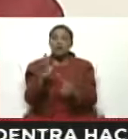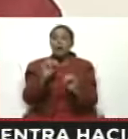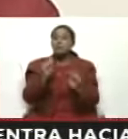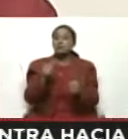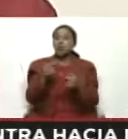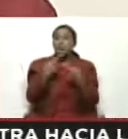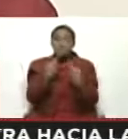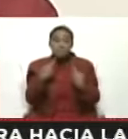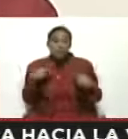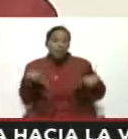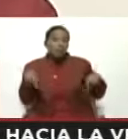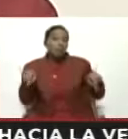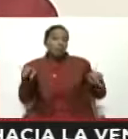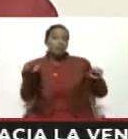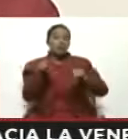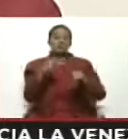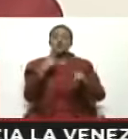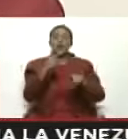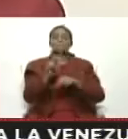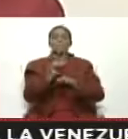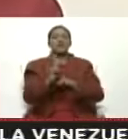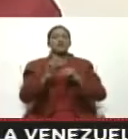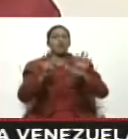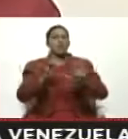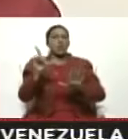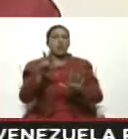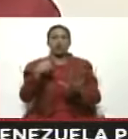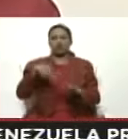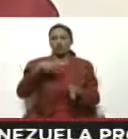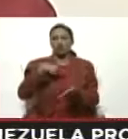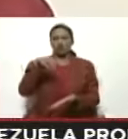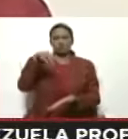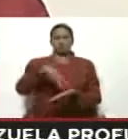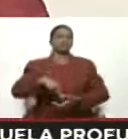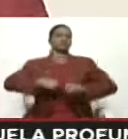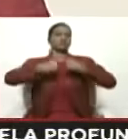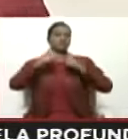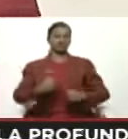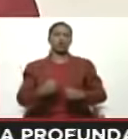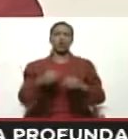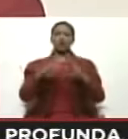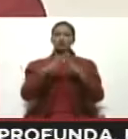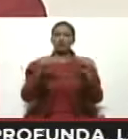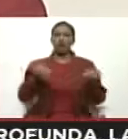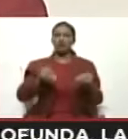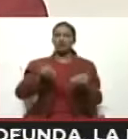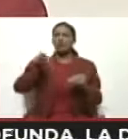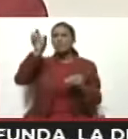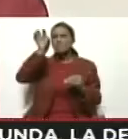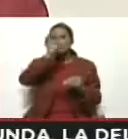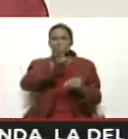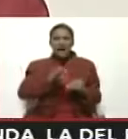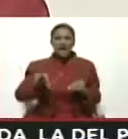día 29 nos vamos a instalar y traeremos para acá a todos los asesinos que tienen fuera de Venezuela.